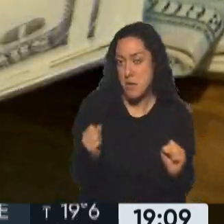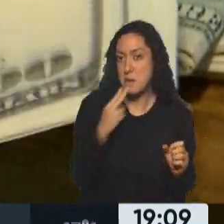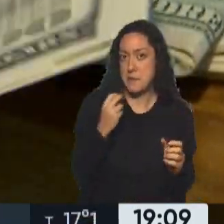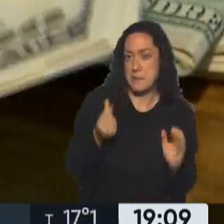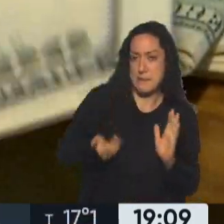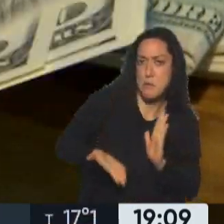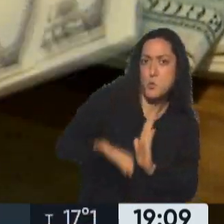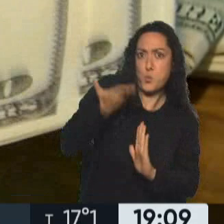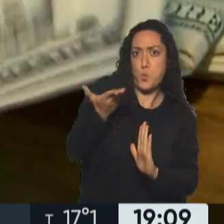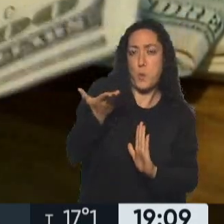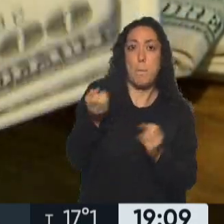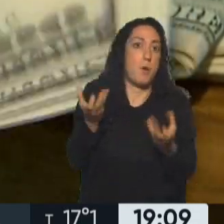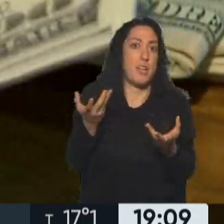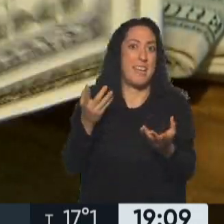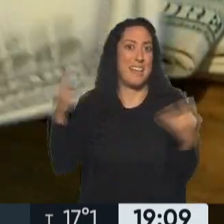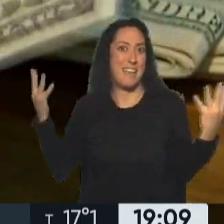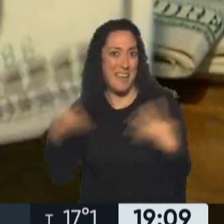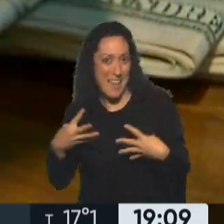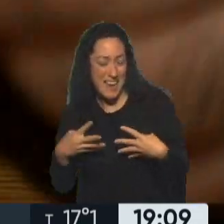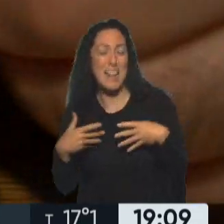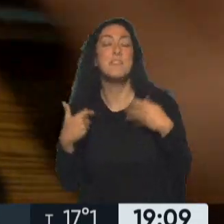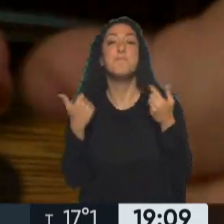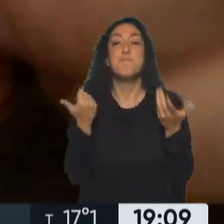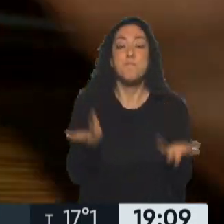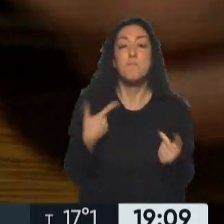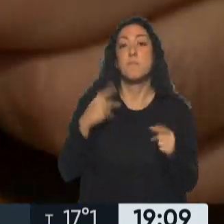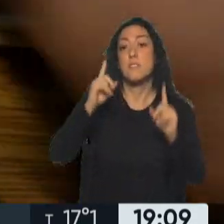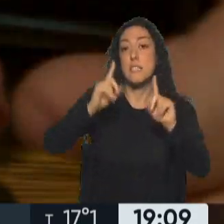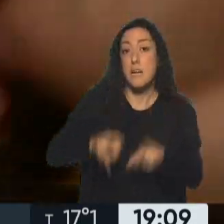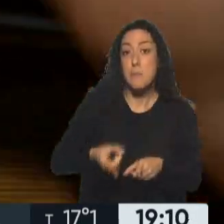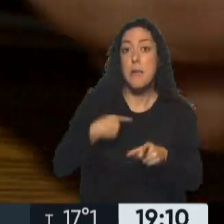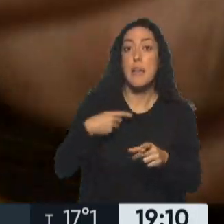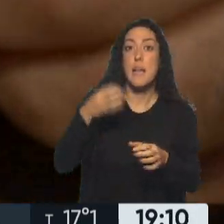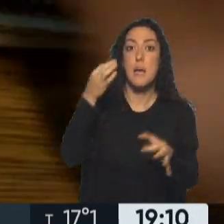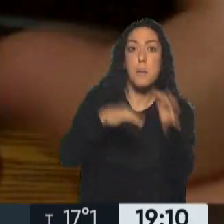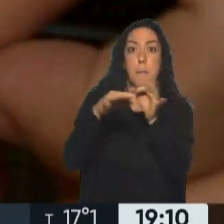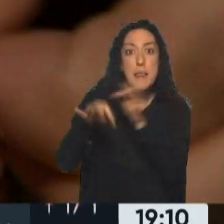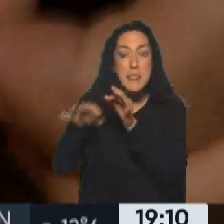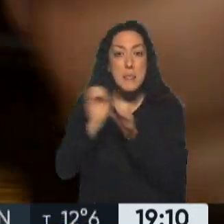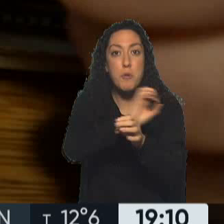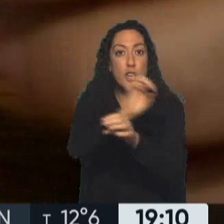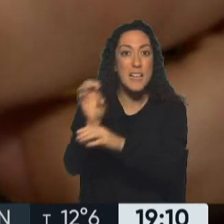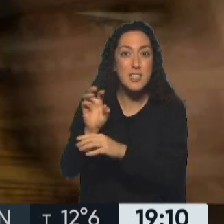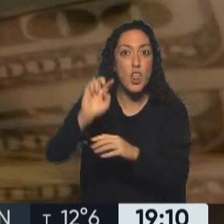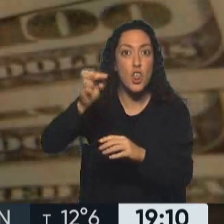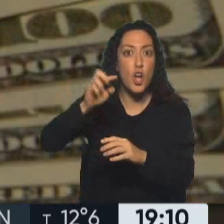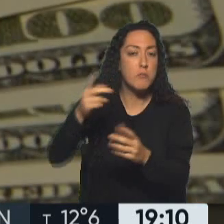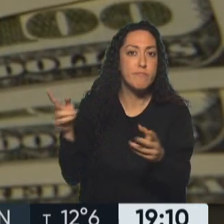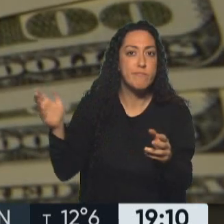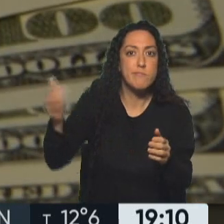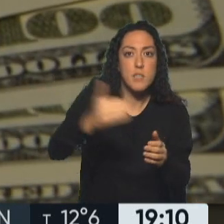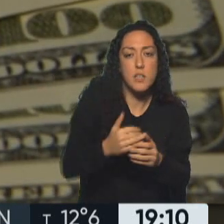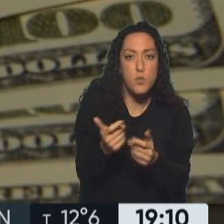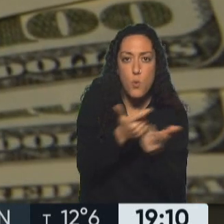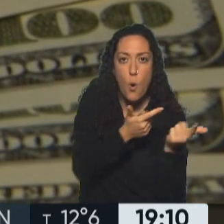mucho producto de la guerra en Ucrania y del otro lado hay una menor liquidación de exportaciones, un menor ingreso de dólares al mercado cambiario.